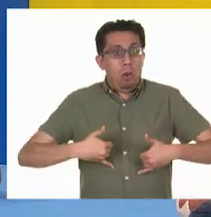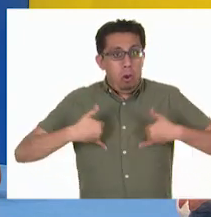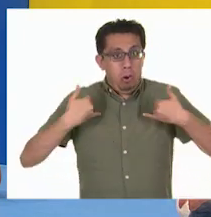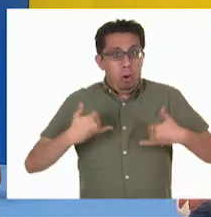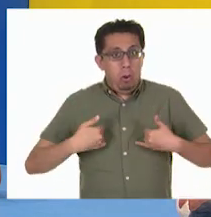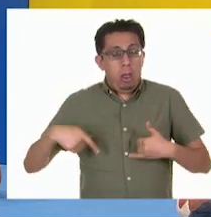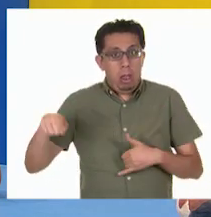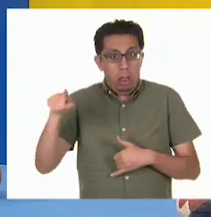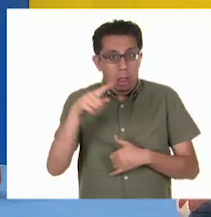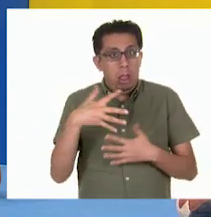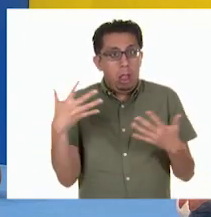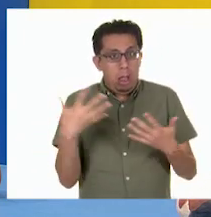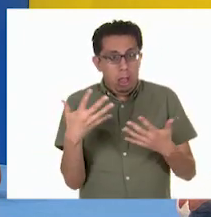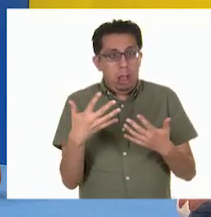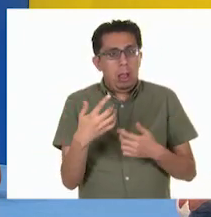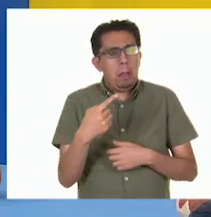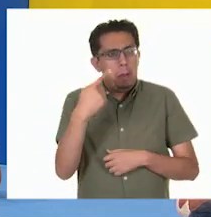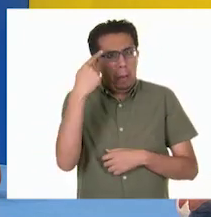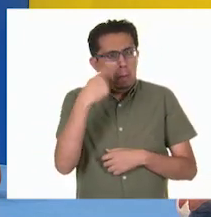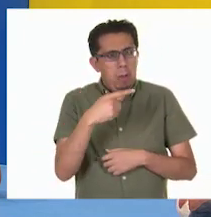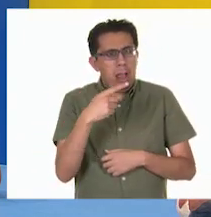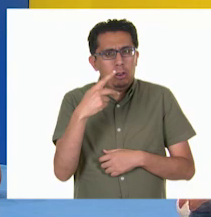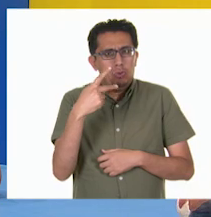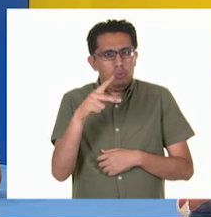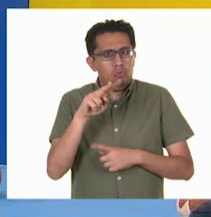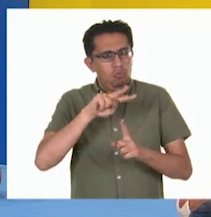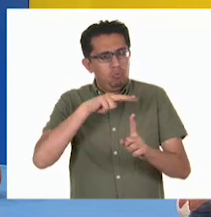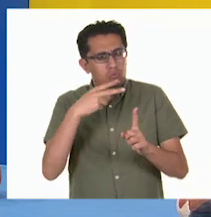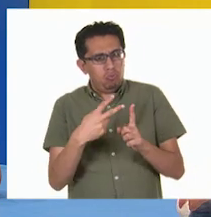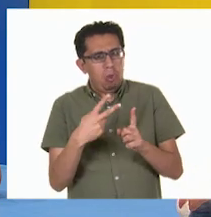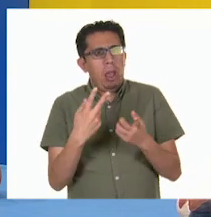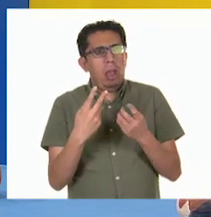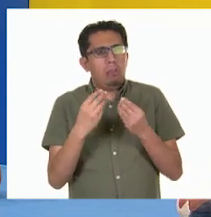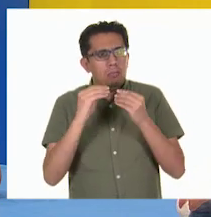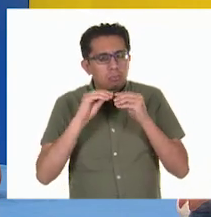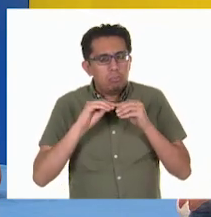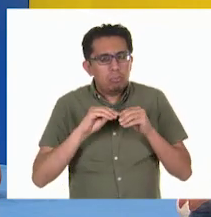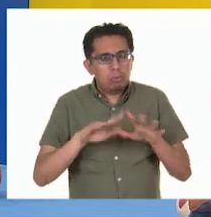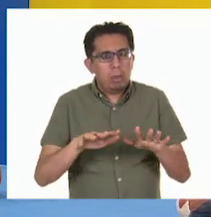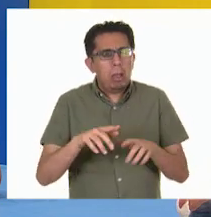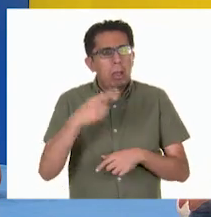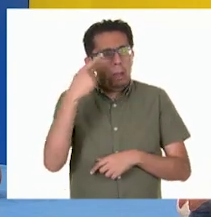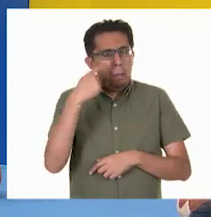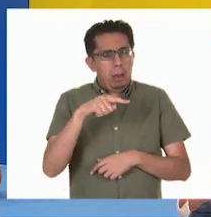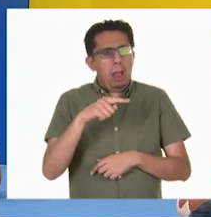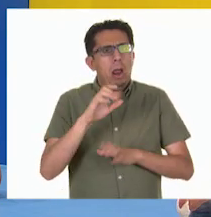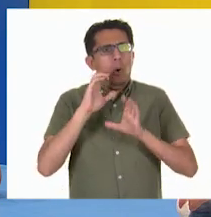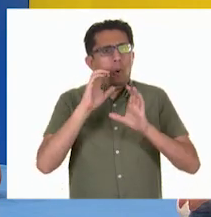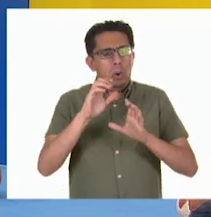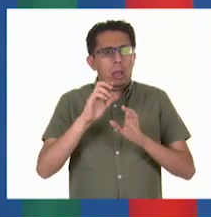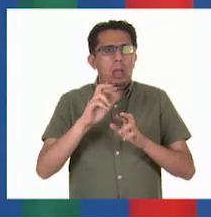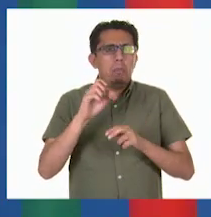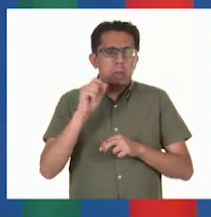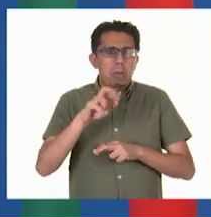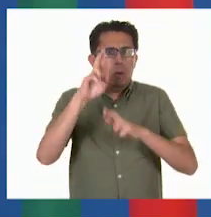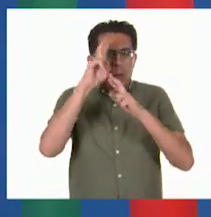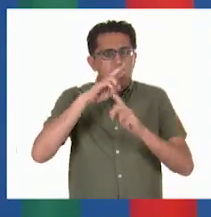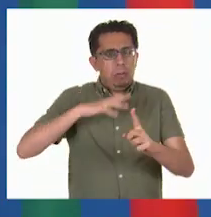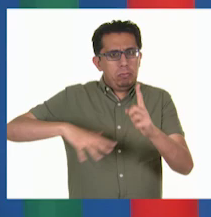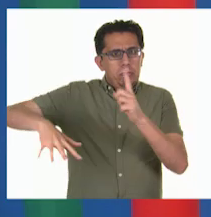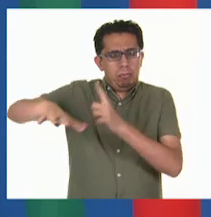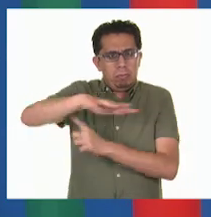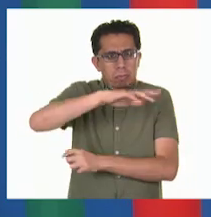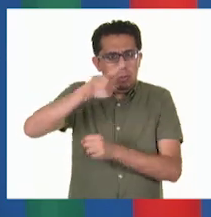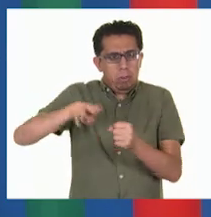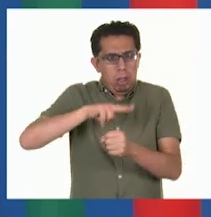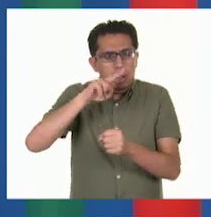rarámuris y además difundiendo la filosofía de nuestros pueblos para cuidar y respetar a la naturaleza. Así